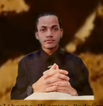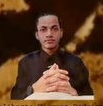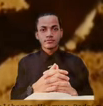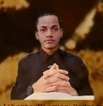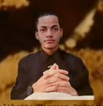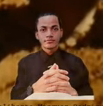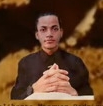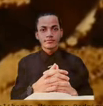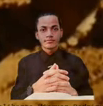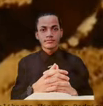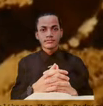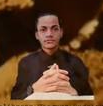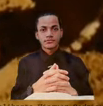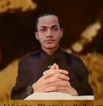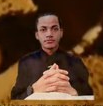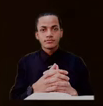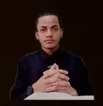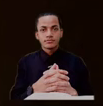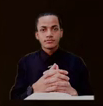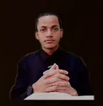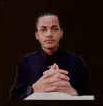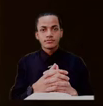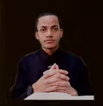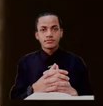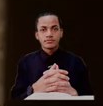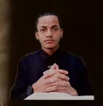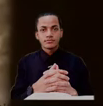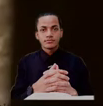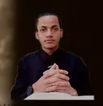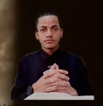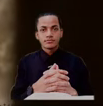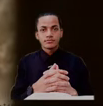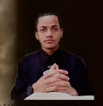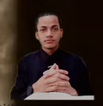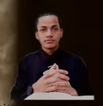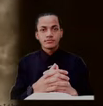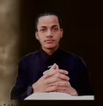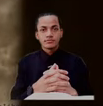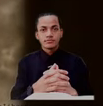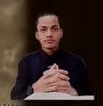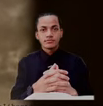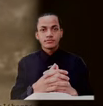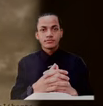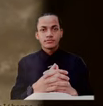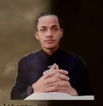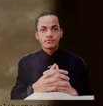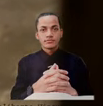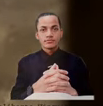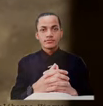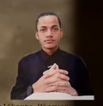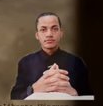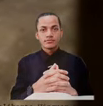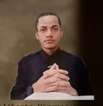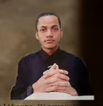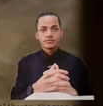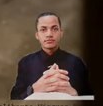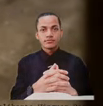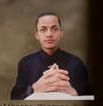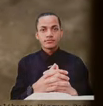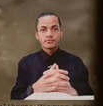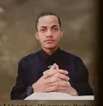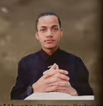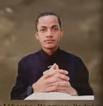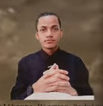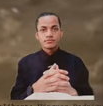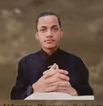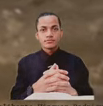las dunas del desierto del Sahara chadiano, junto con un conjunto de otros fósiles. El descubrimiento fue noticia mundial y fue considerado